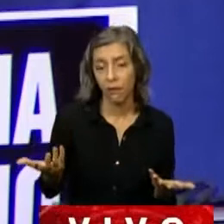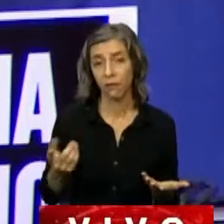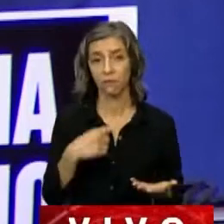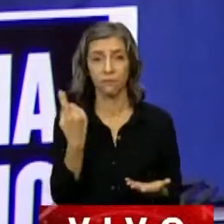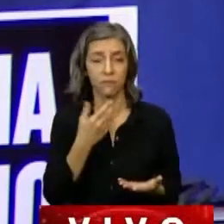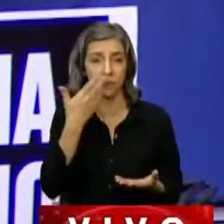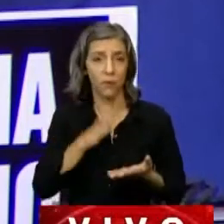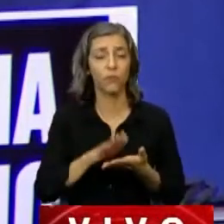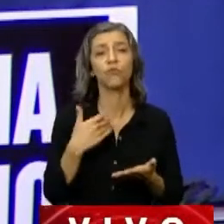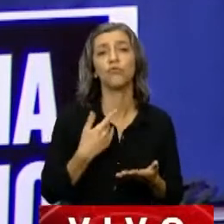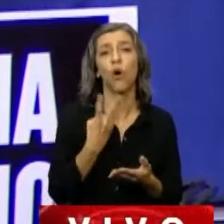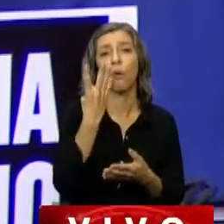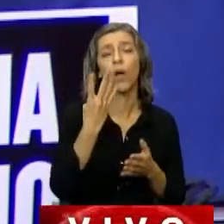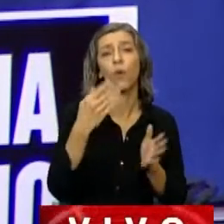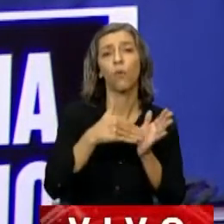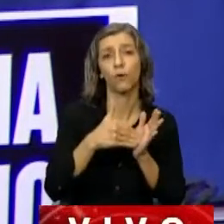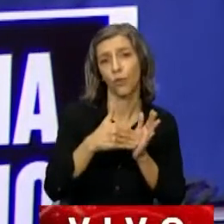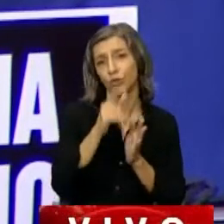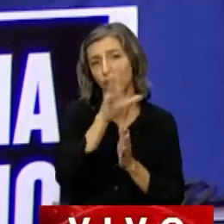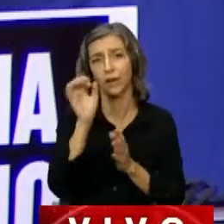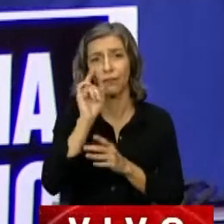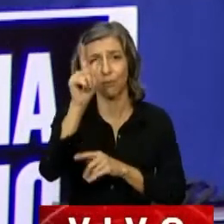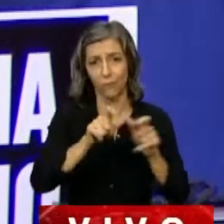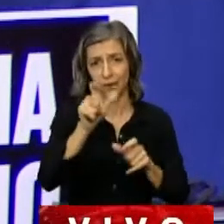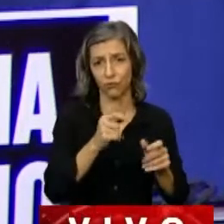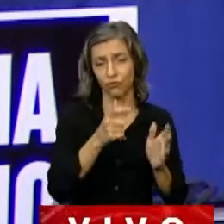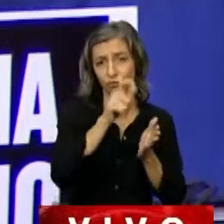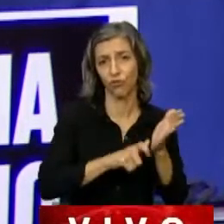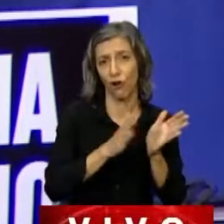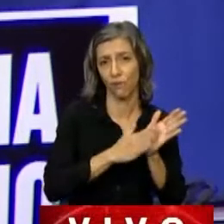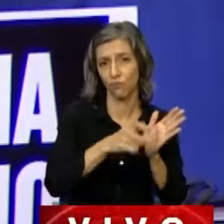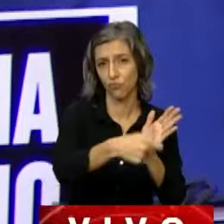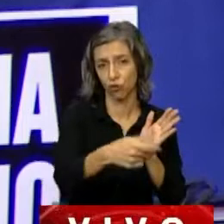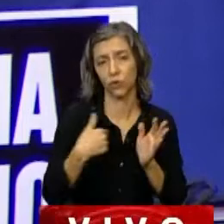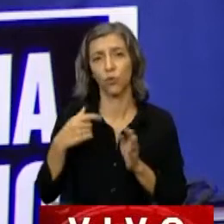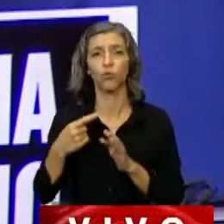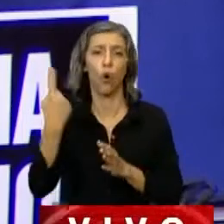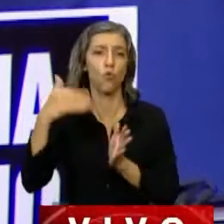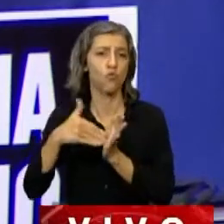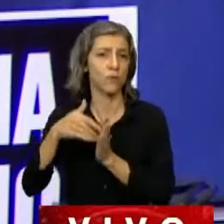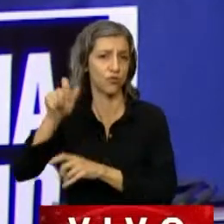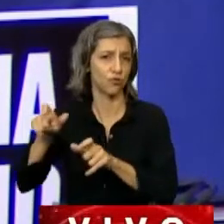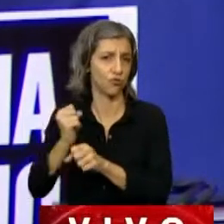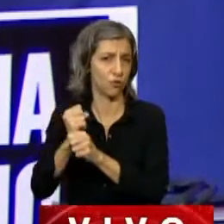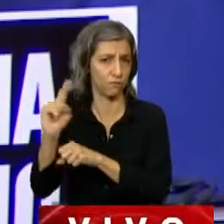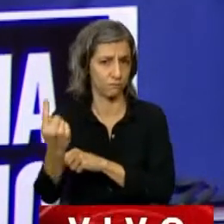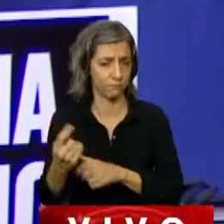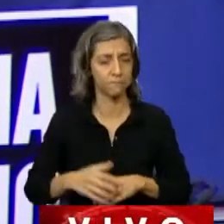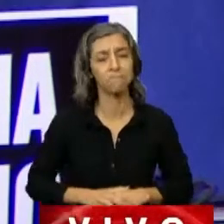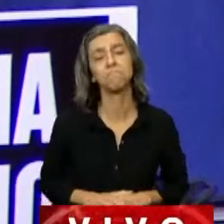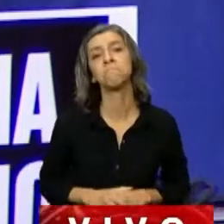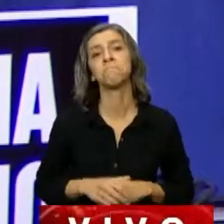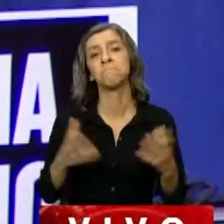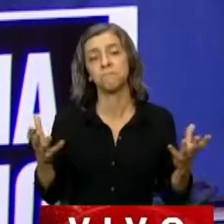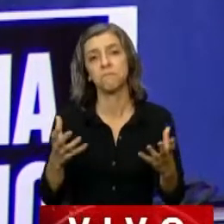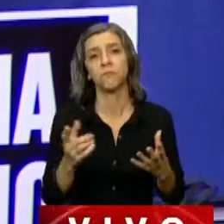de 4,5 millones de monotributistas y de 1 millón aproximadamente de autónomos. Como acá ya se